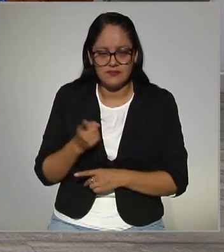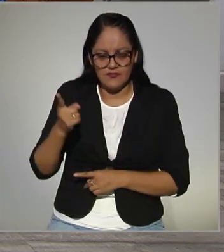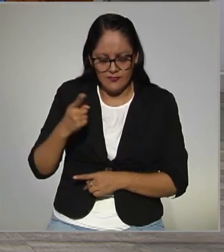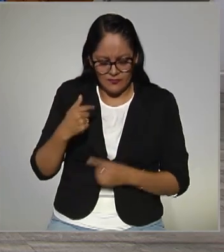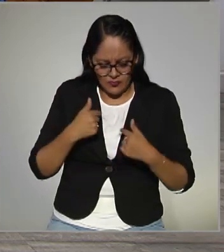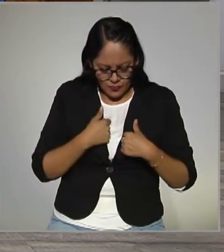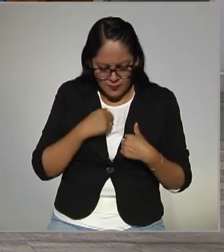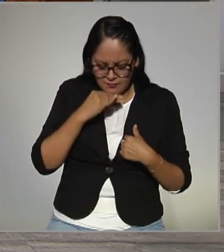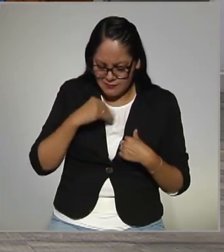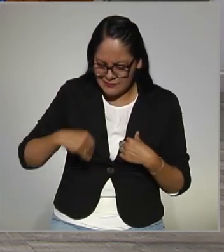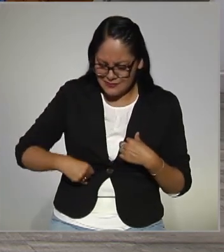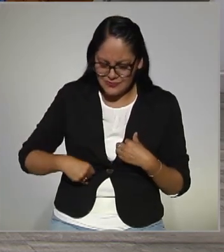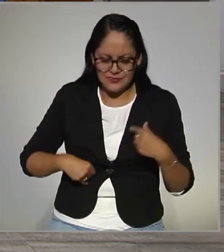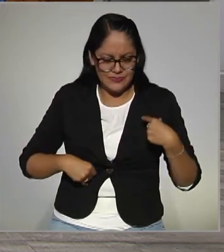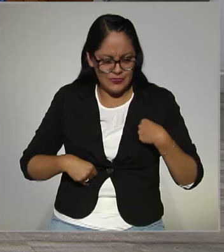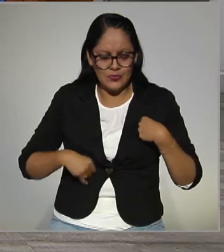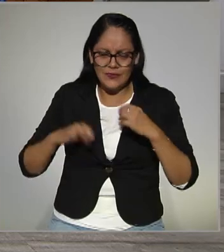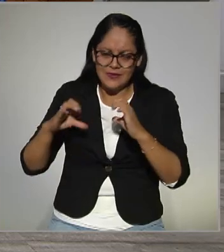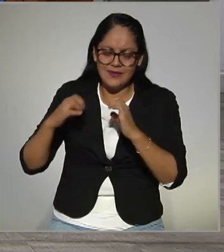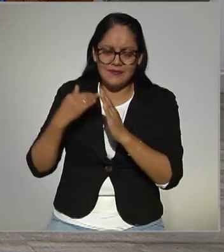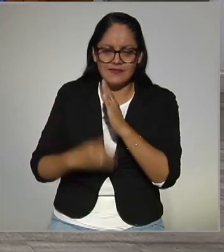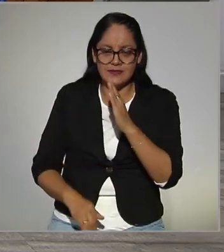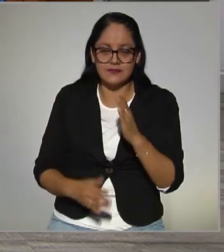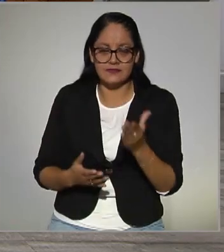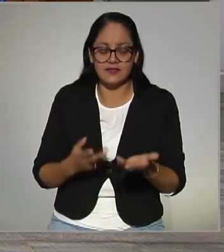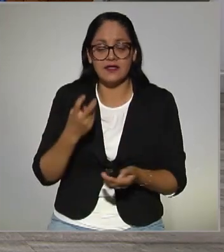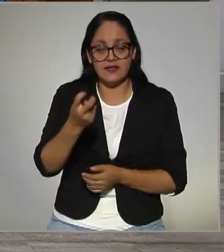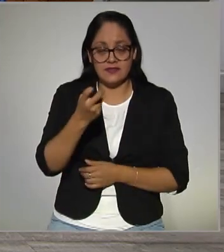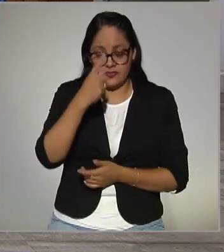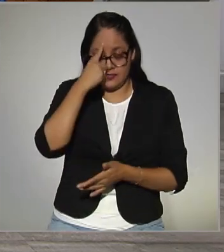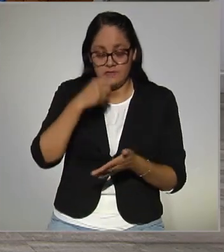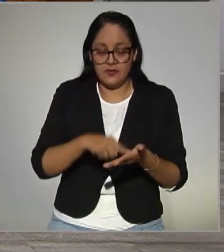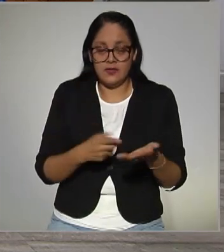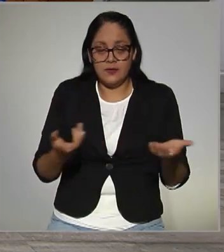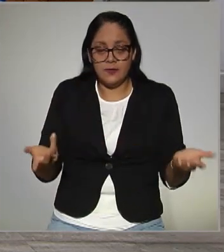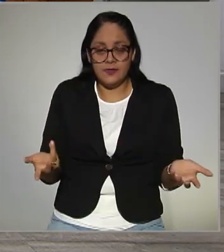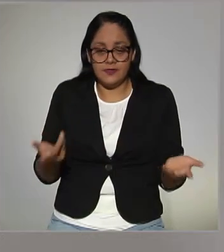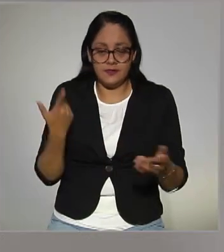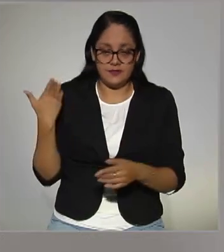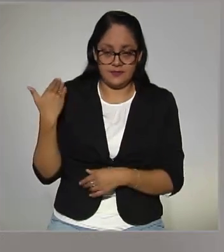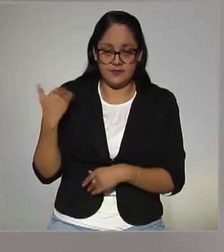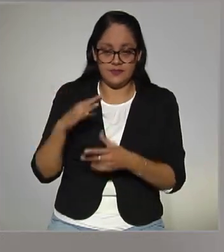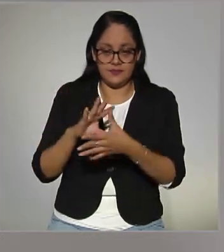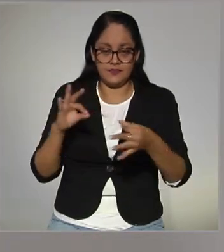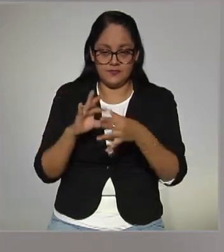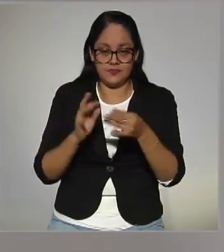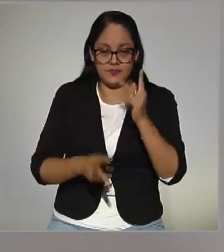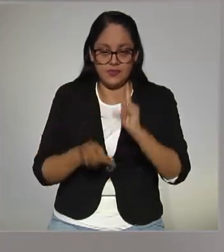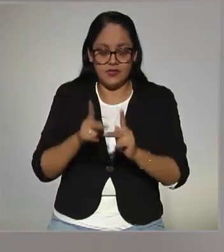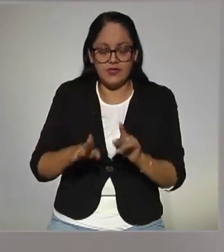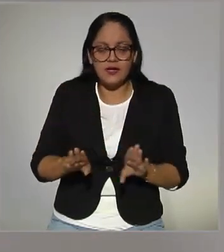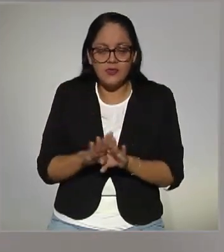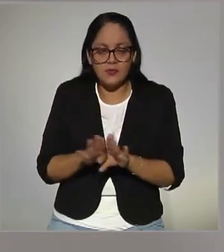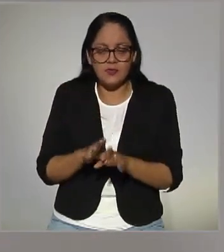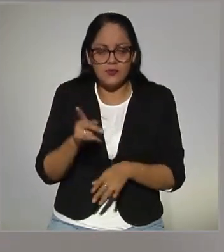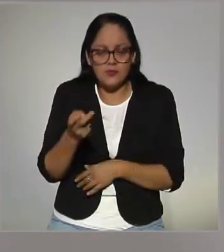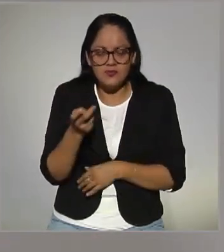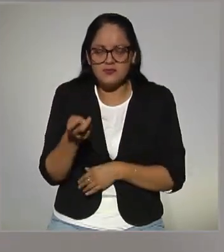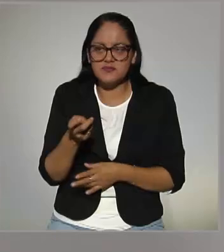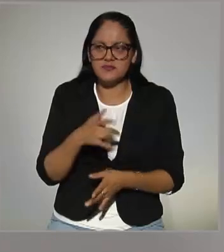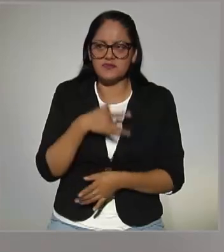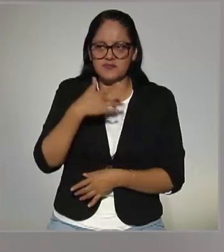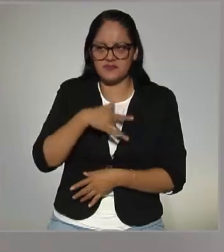culpa también en la mamá, ¿no? Sí. Bueno, justo creo que, o sea, hace ratito comentábamos, ¿no? O sea, cómo poder salir de